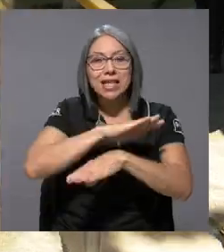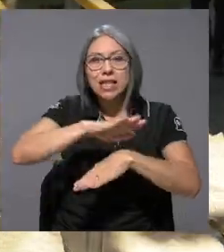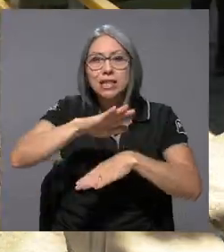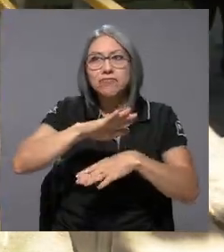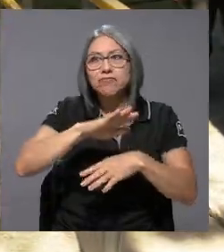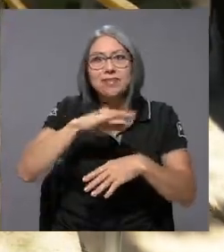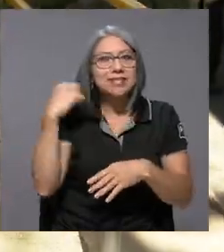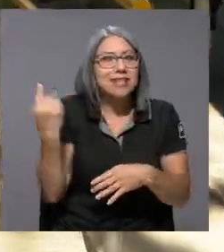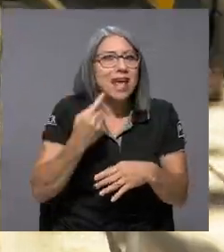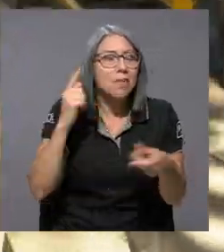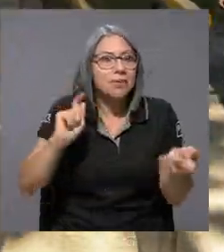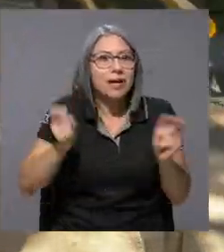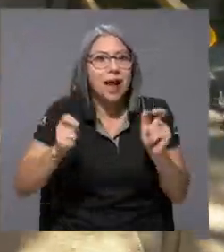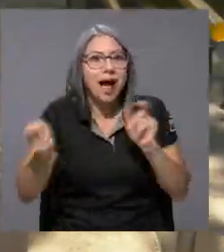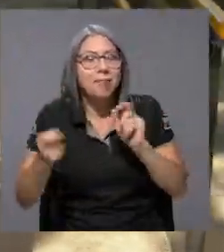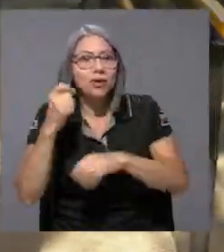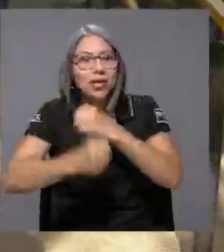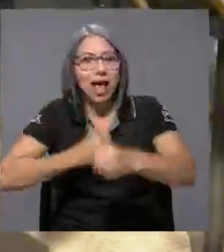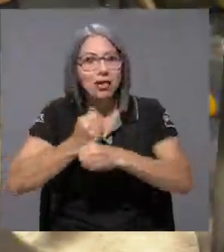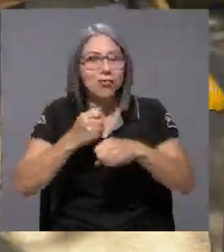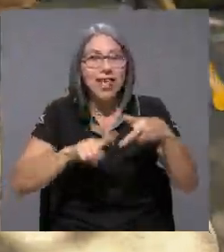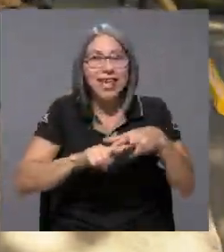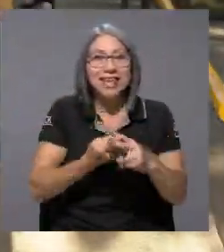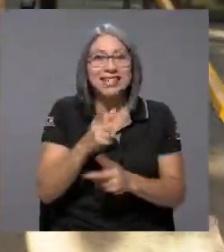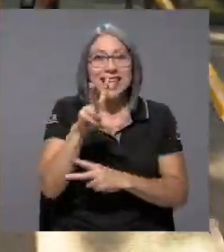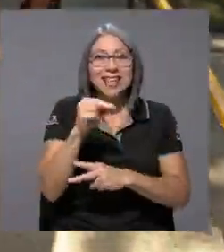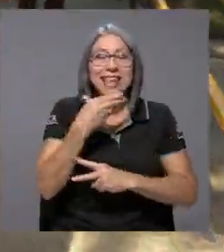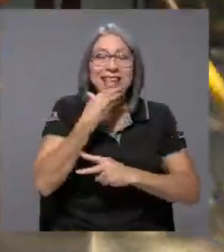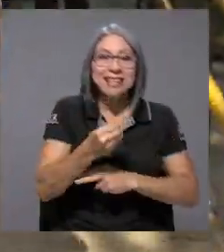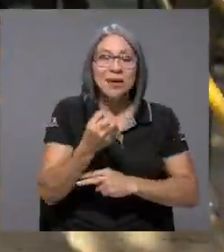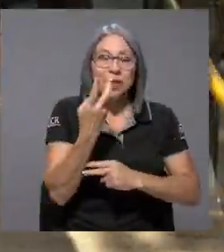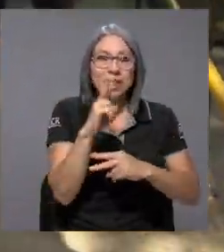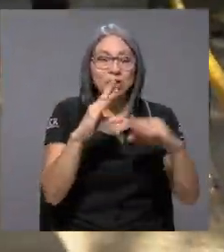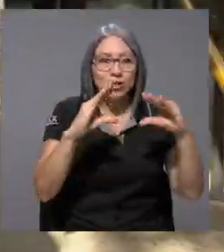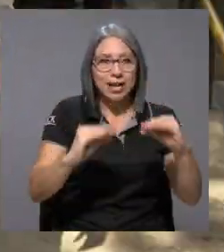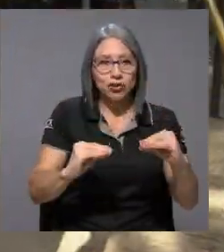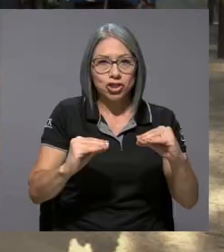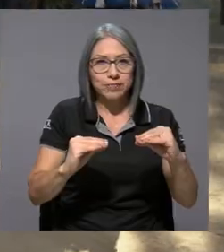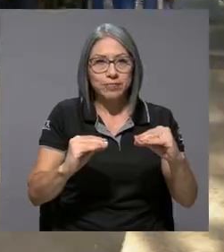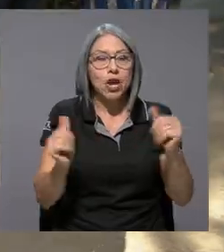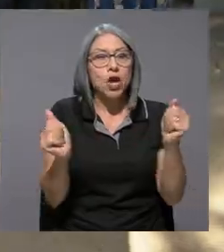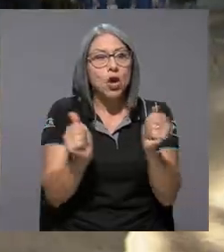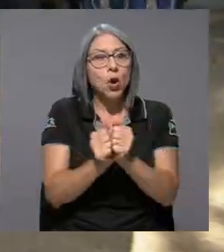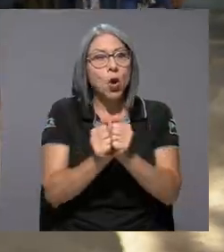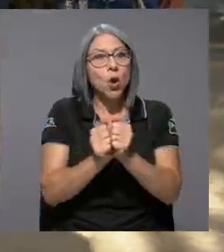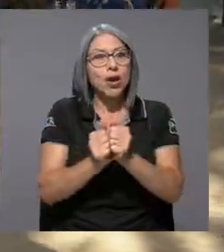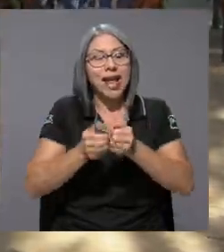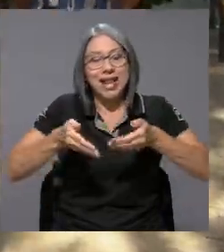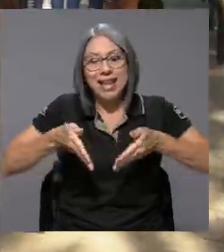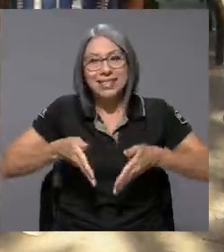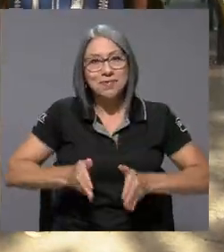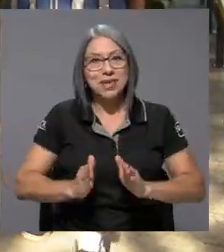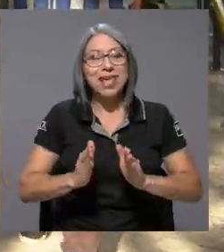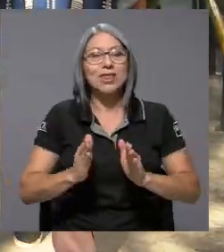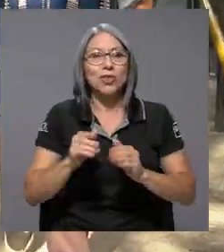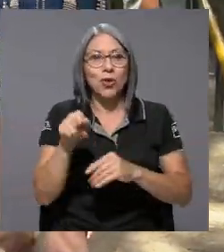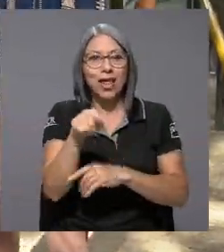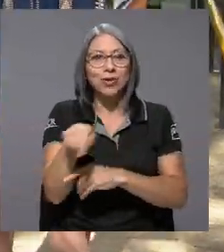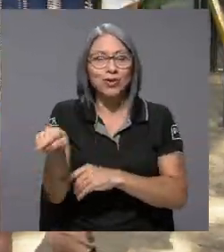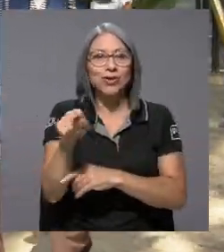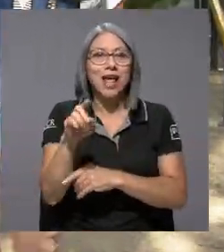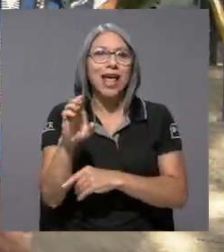todos los cambios de año, inicia el 30 de diciembre a medianoche con el nacimiento de los Cabruró,